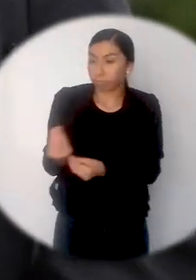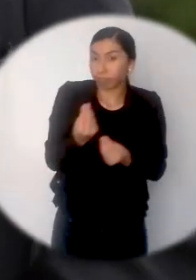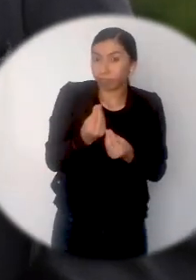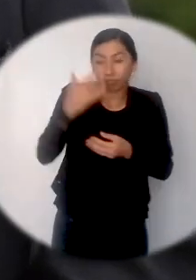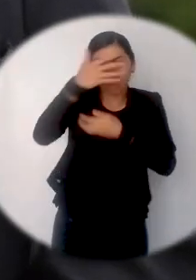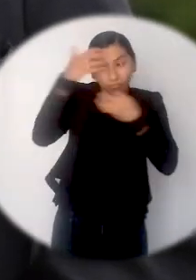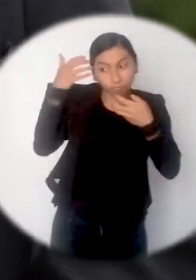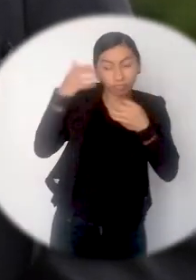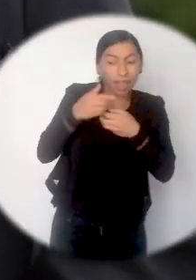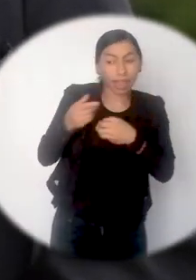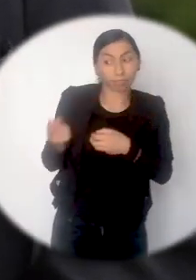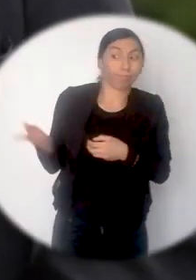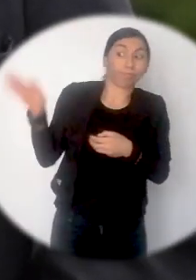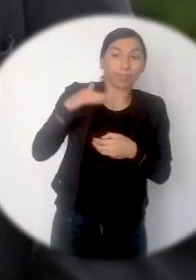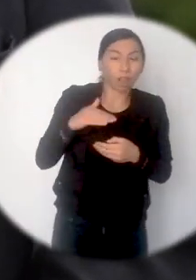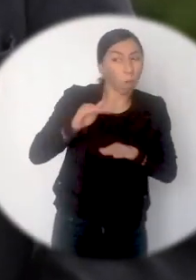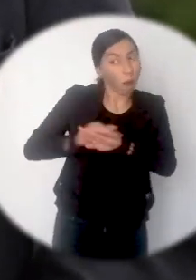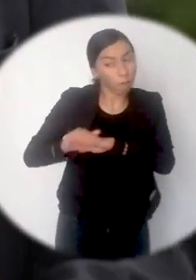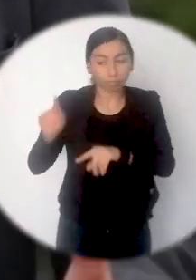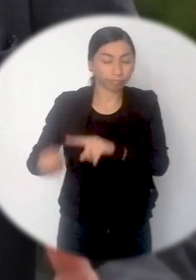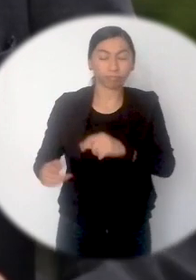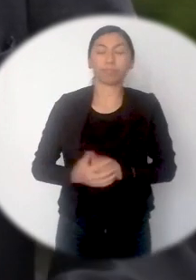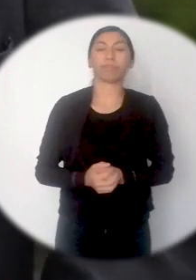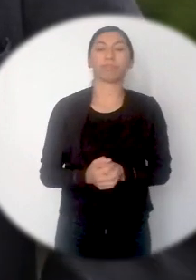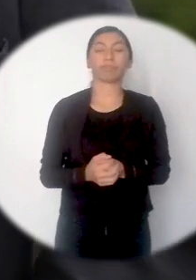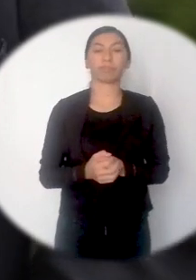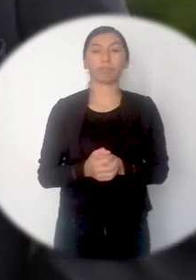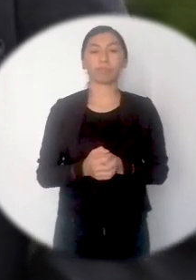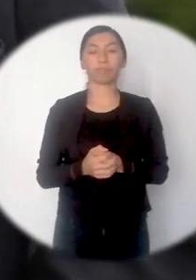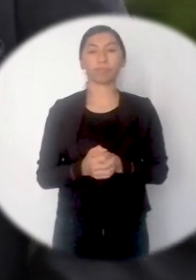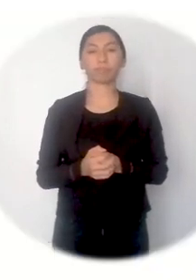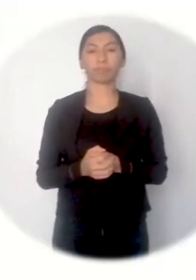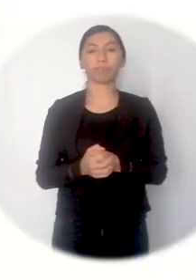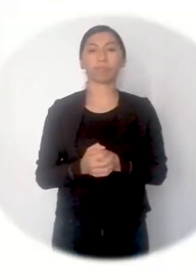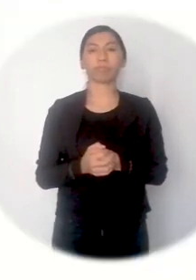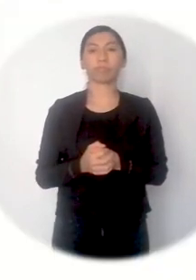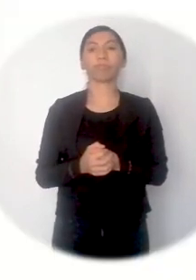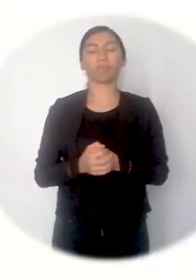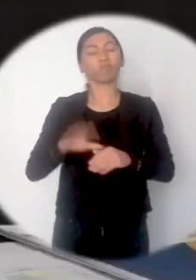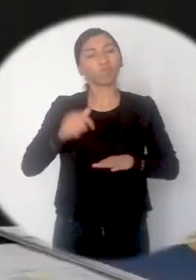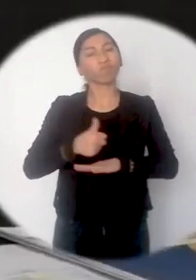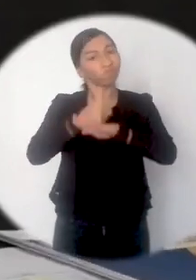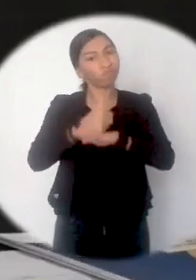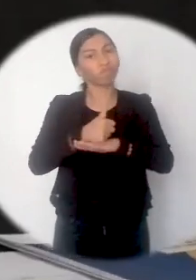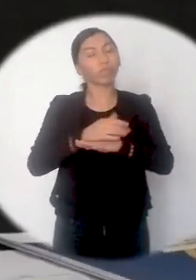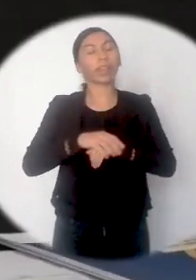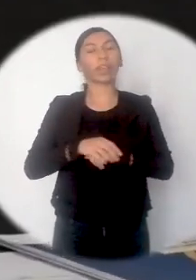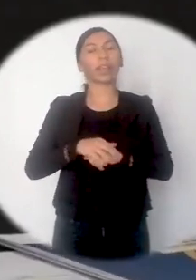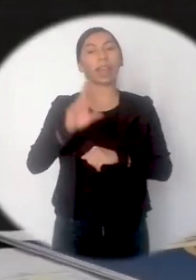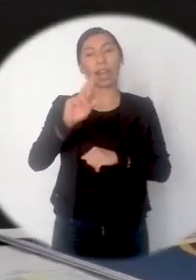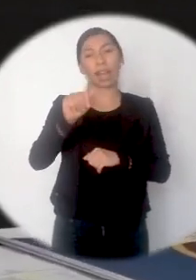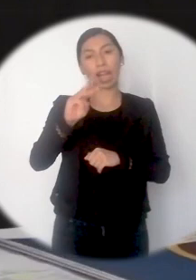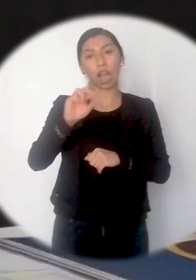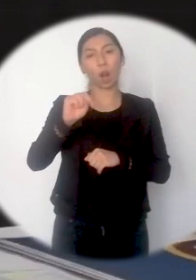un llamado a la extinta guerrilla de la FARC para que cuente la verdad acerca del reclutamiento de menores. El director de la Unidad para